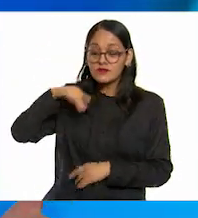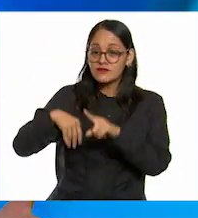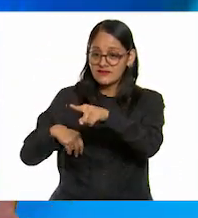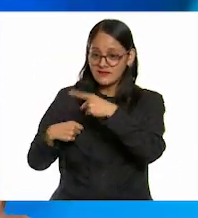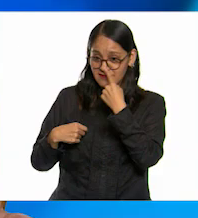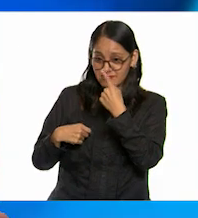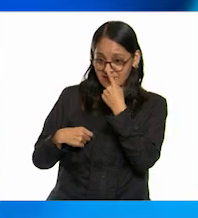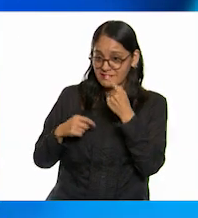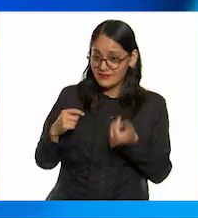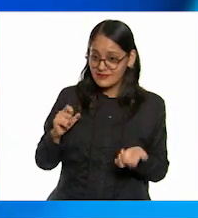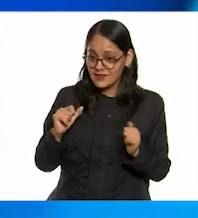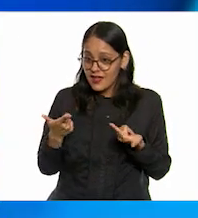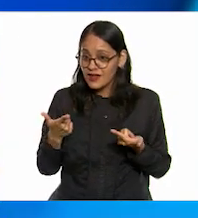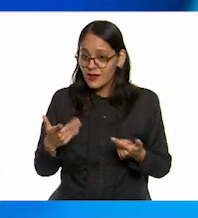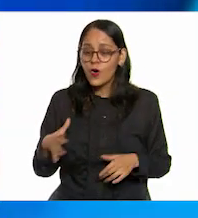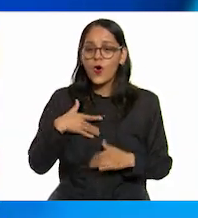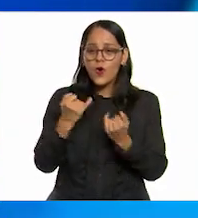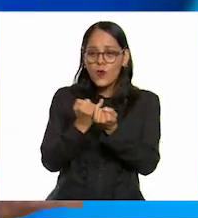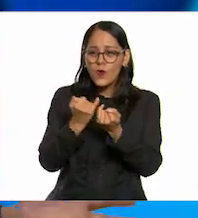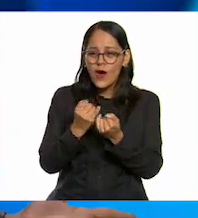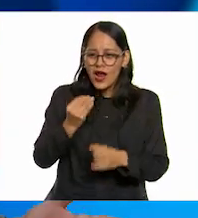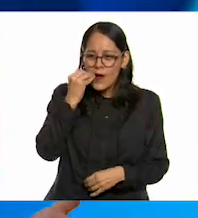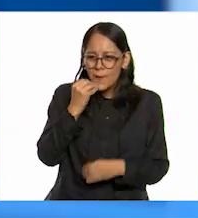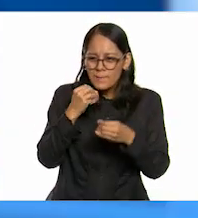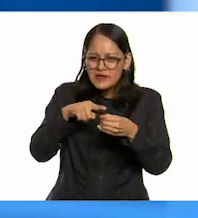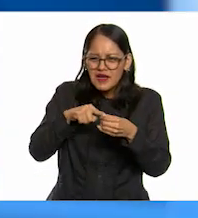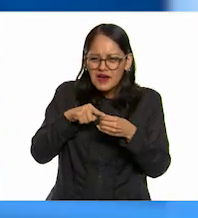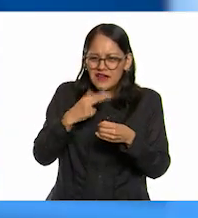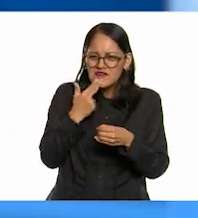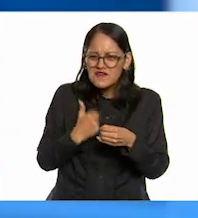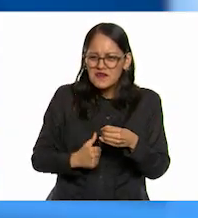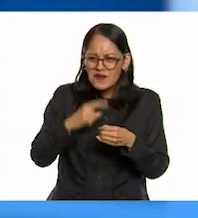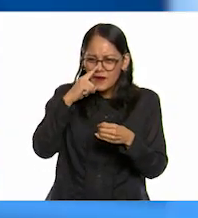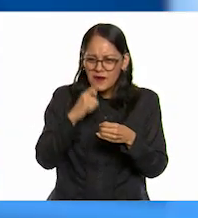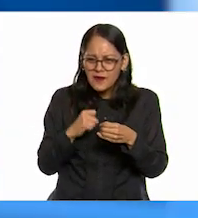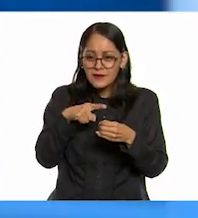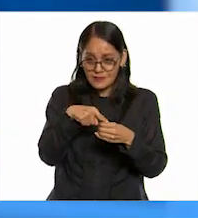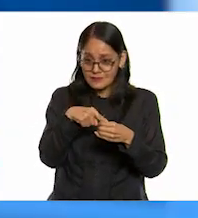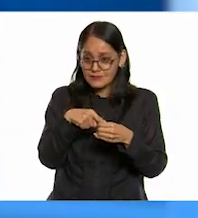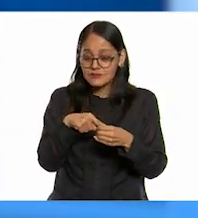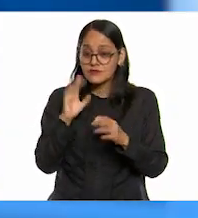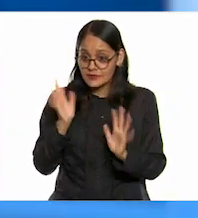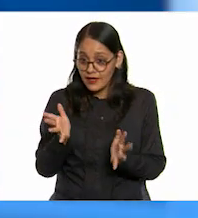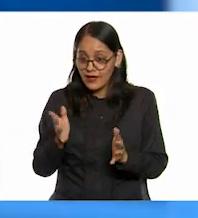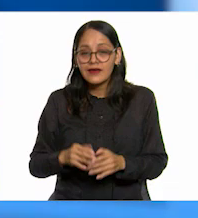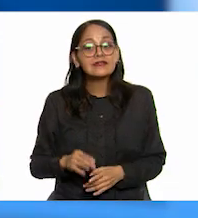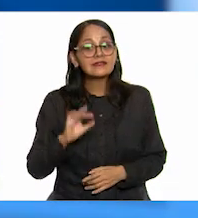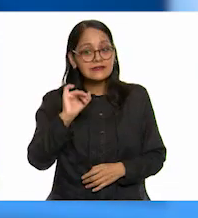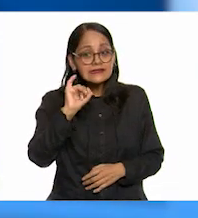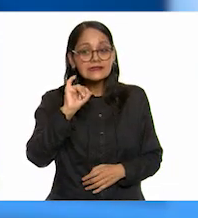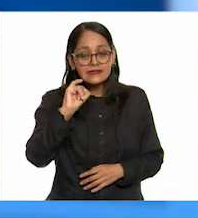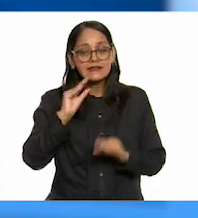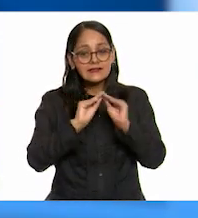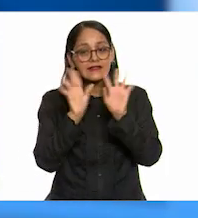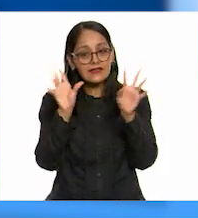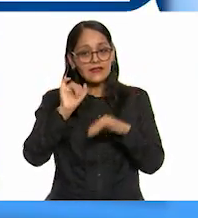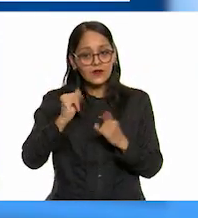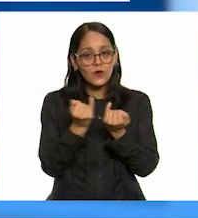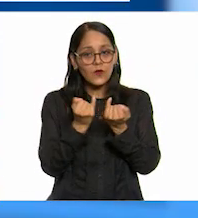olor o has probado algún alimento en descomposición? Sí, claro. Una vez me sucedió que le